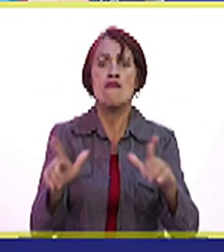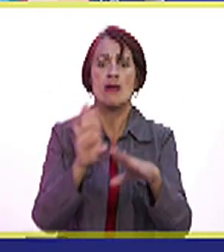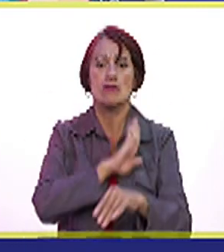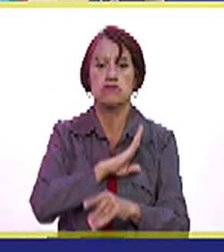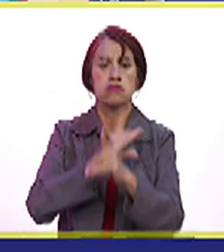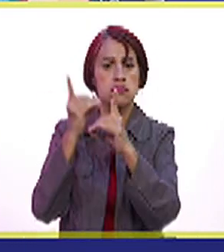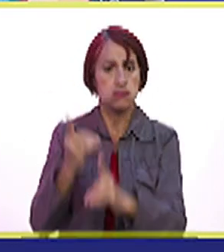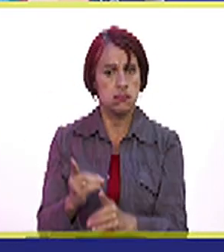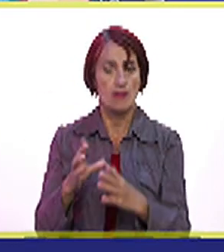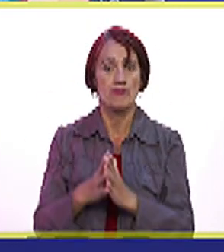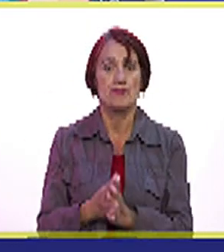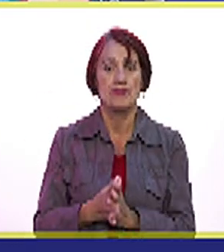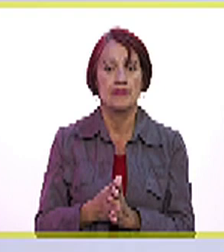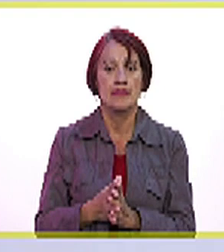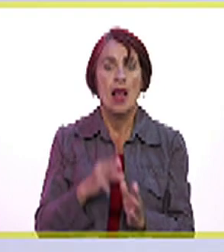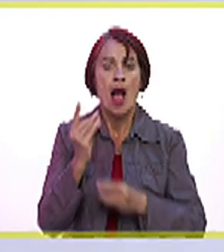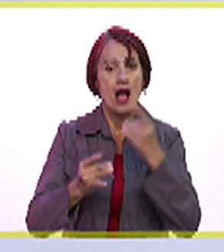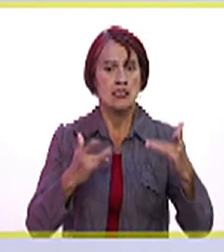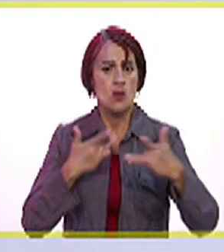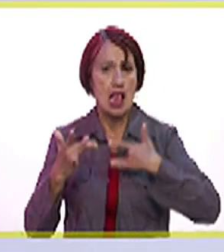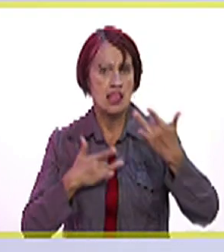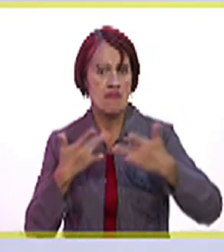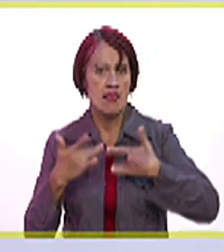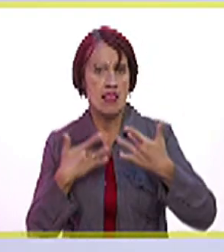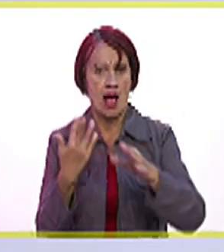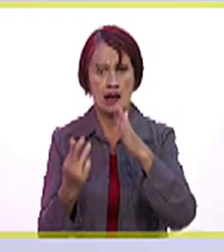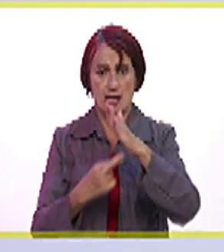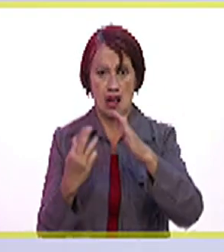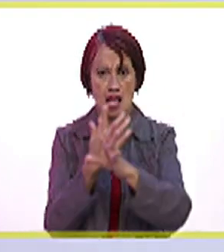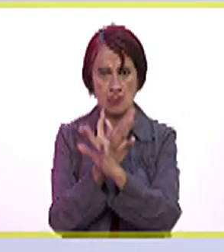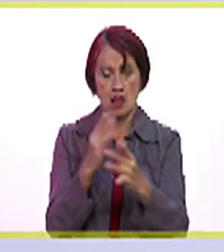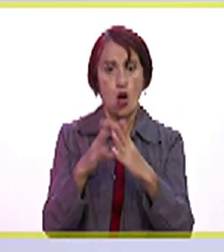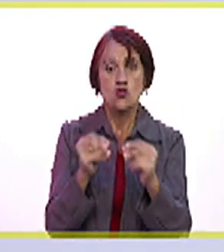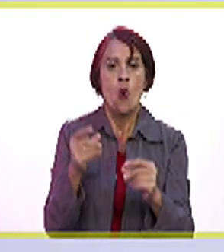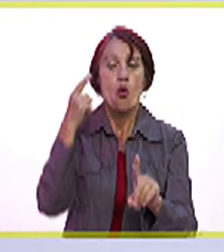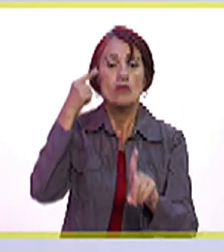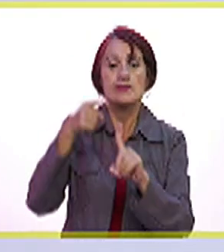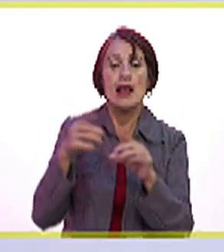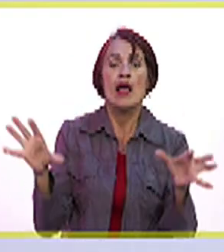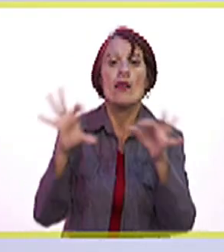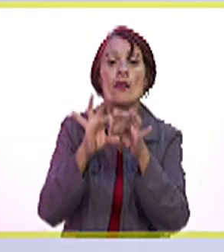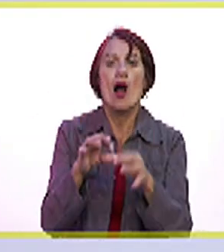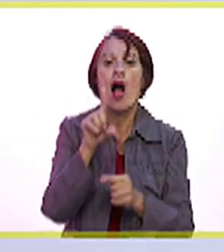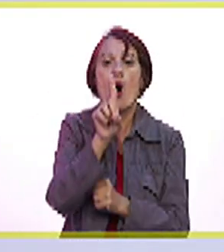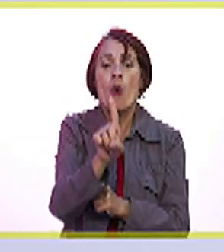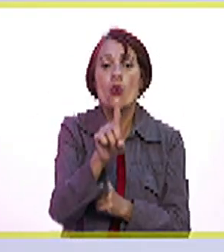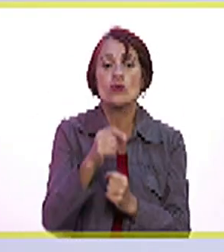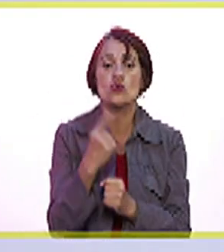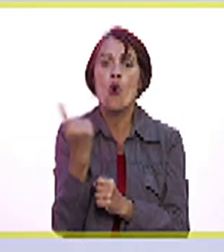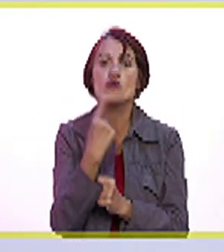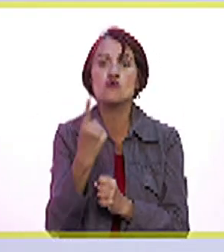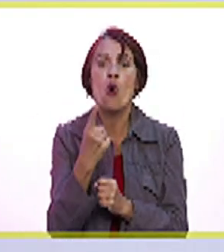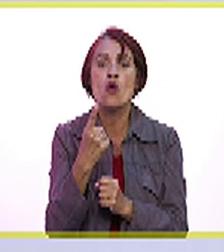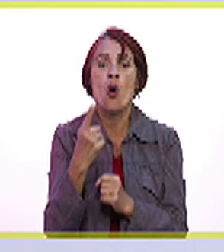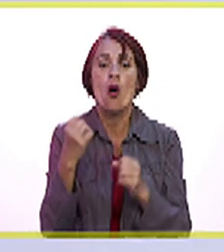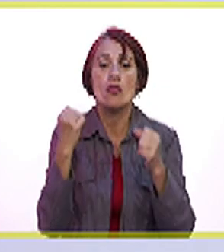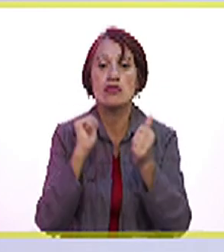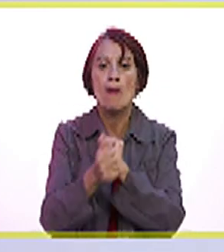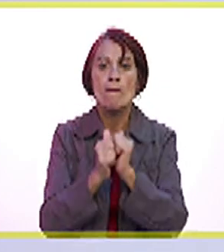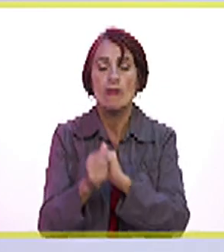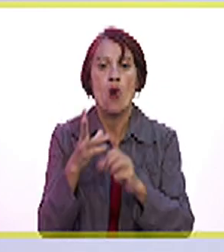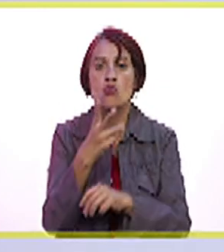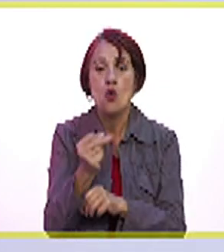nosotros realizamos una actividad recreativa, no necesariamente tiene que estar vinculada a un solo tipo de recreación. Una